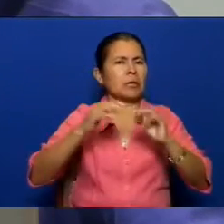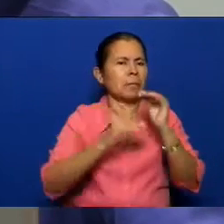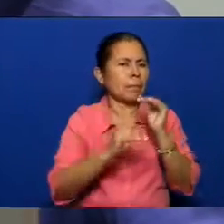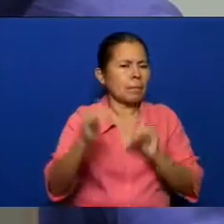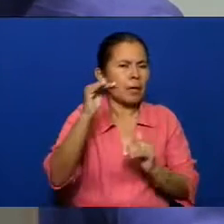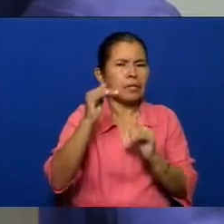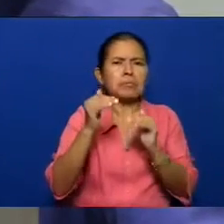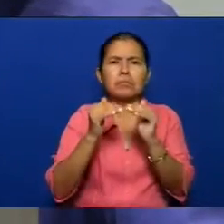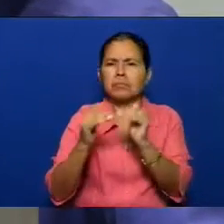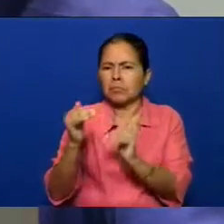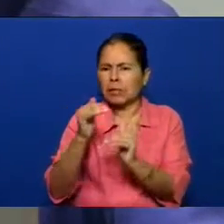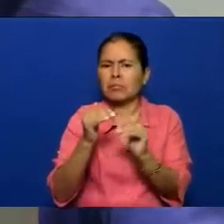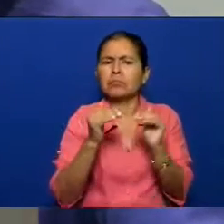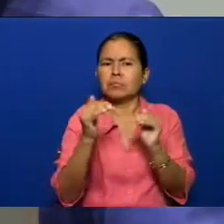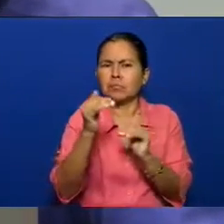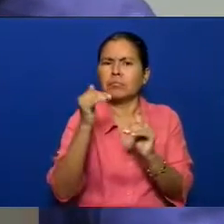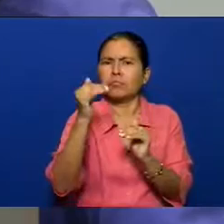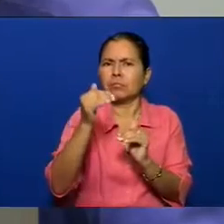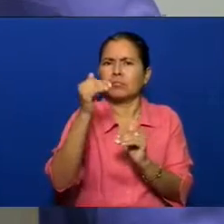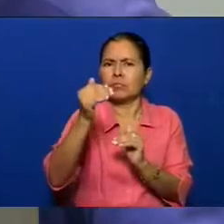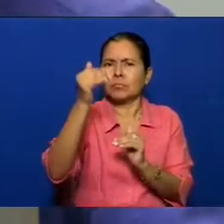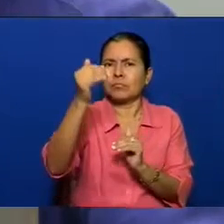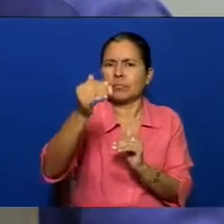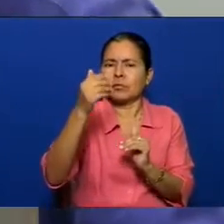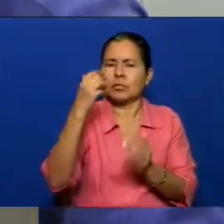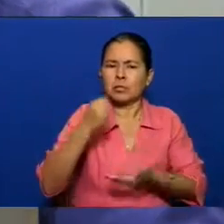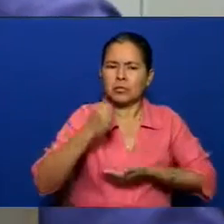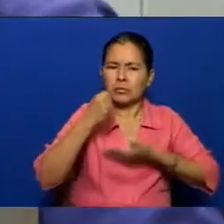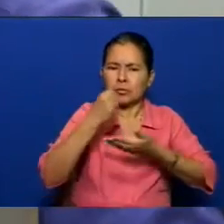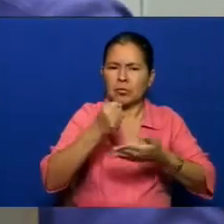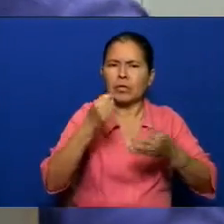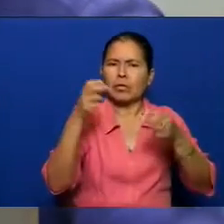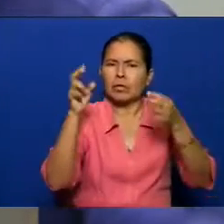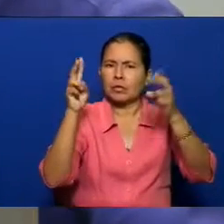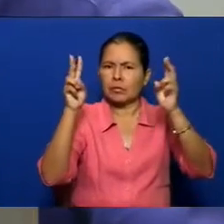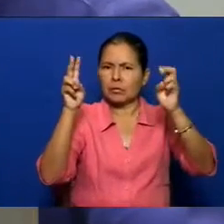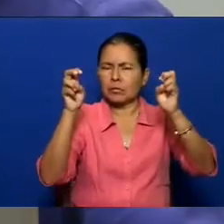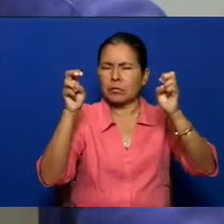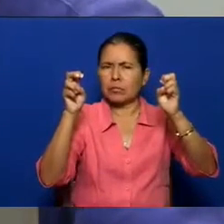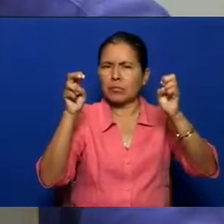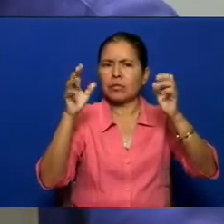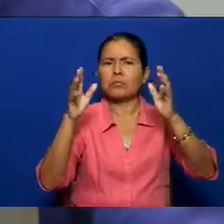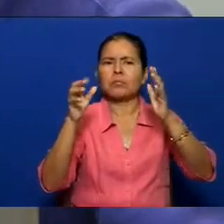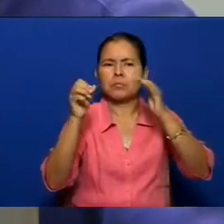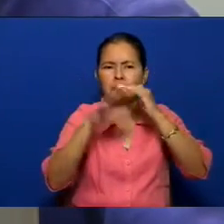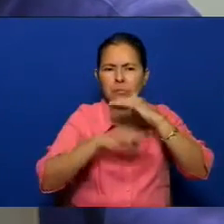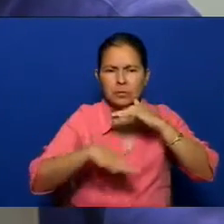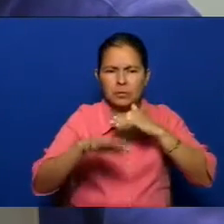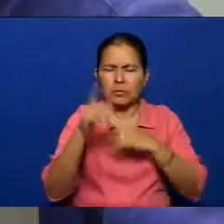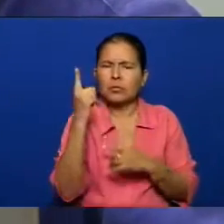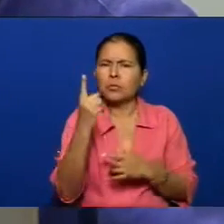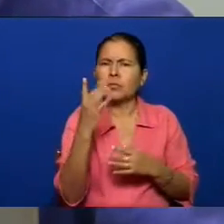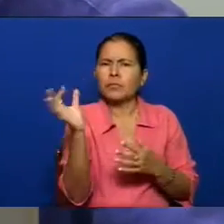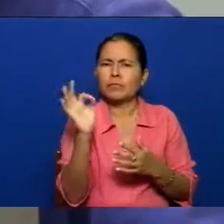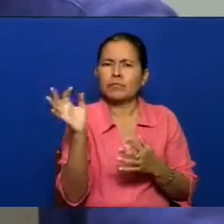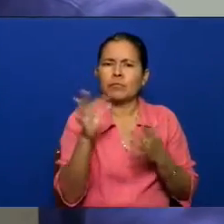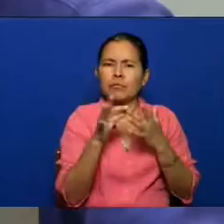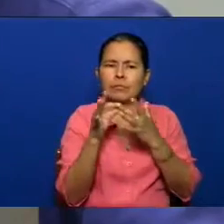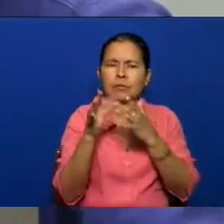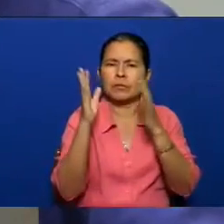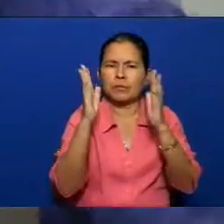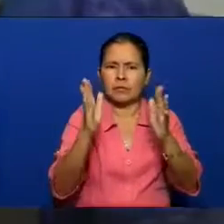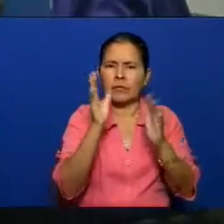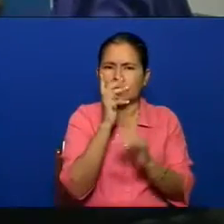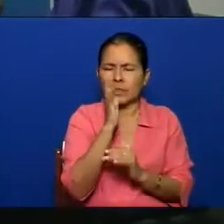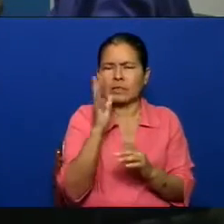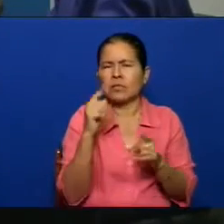incrementando paulatina y progresivamente la inversión en temas sociales y particularmente en la niñez. Solamente